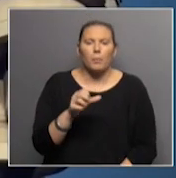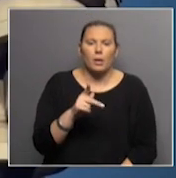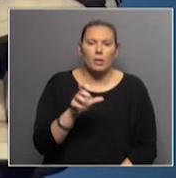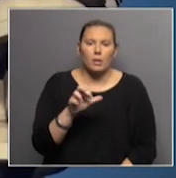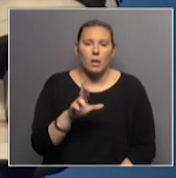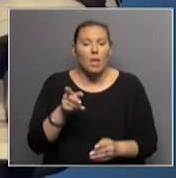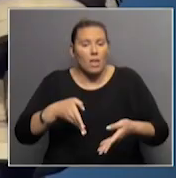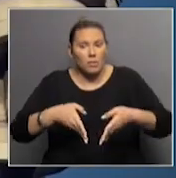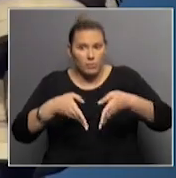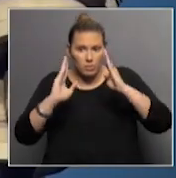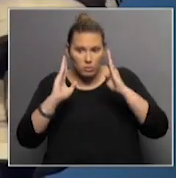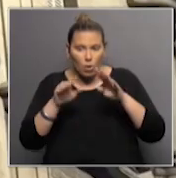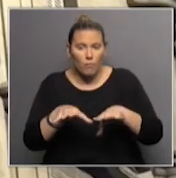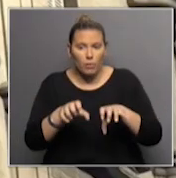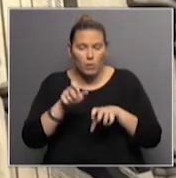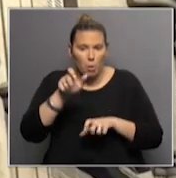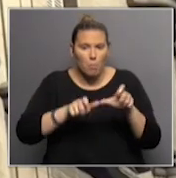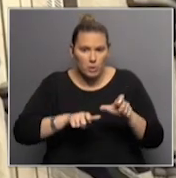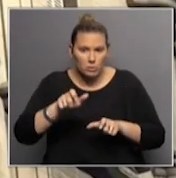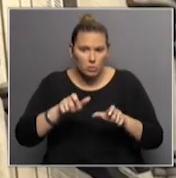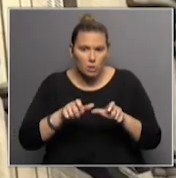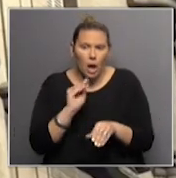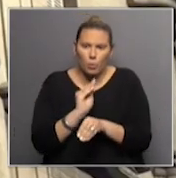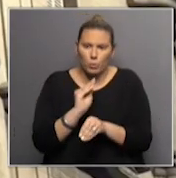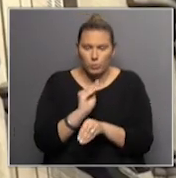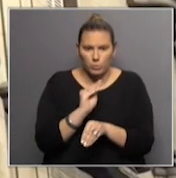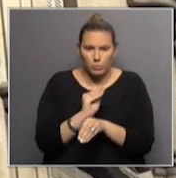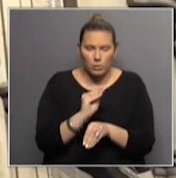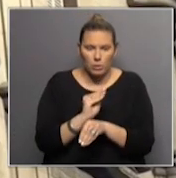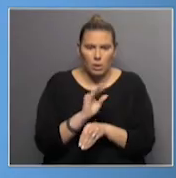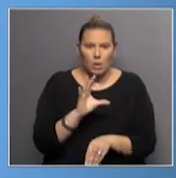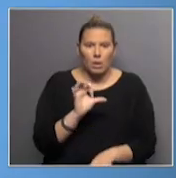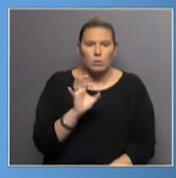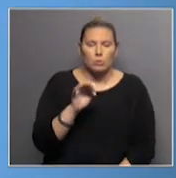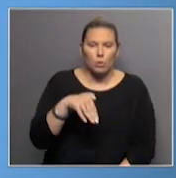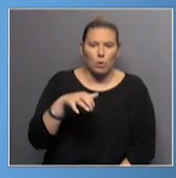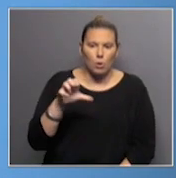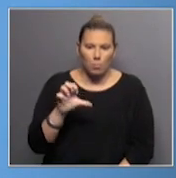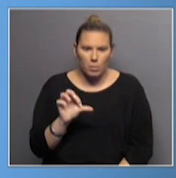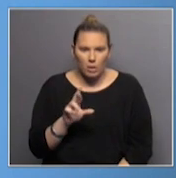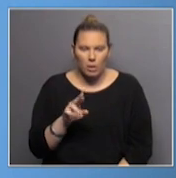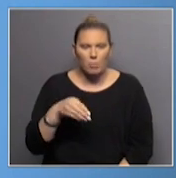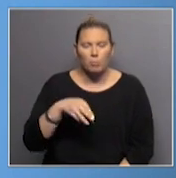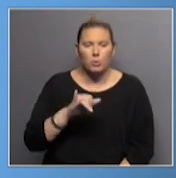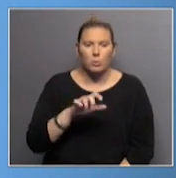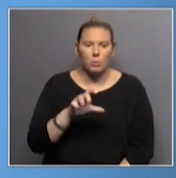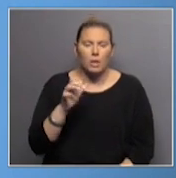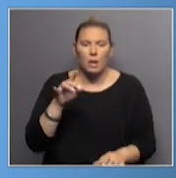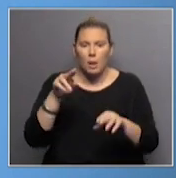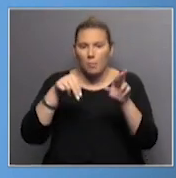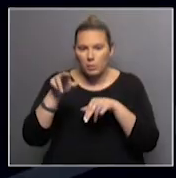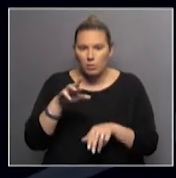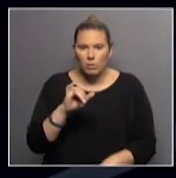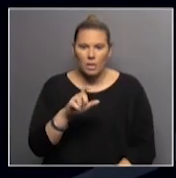Después en el edificio vivieron personalidades de la cultura como Armonía Sommer, Nilda Müller, el pintor Raúl